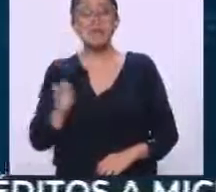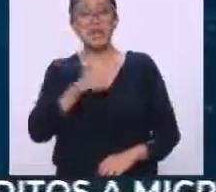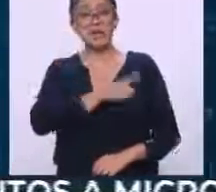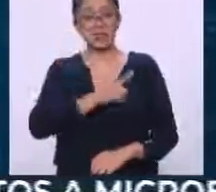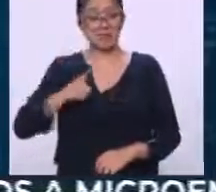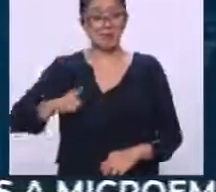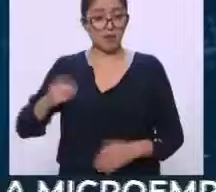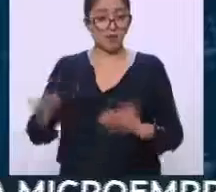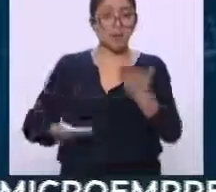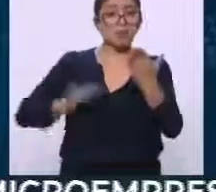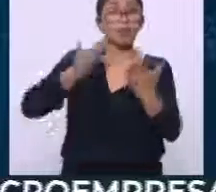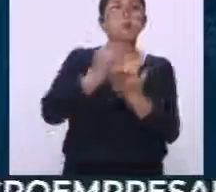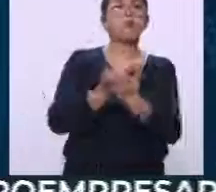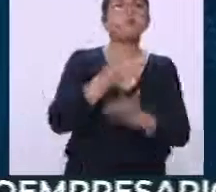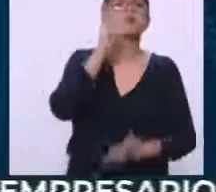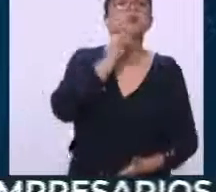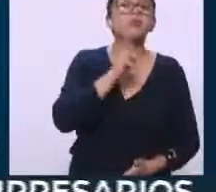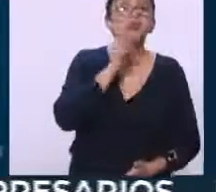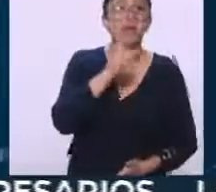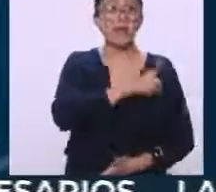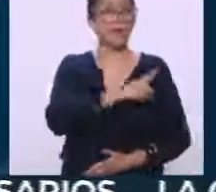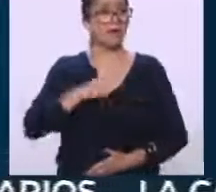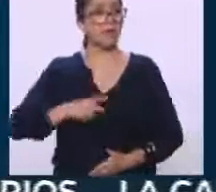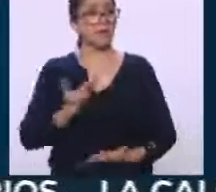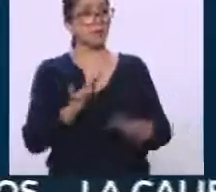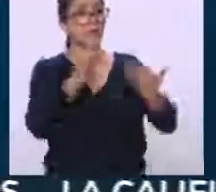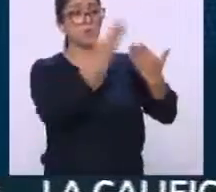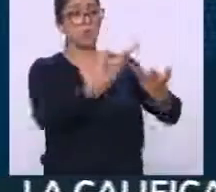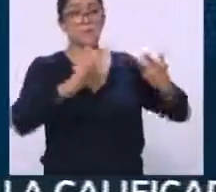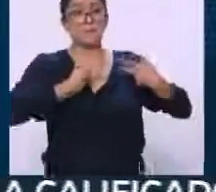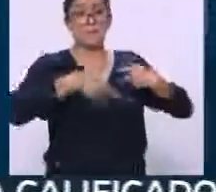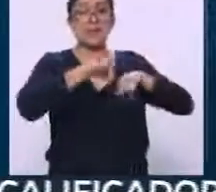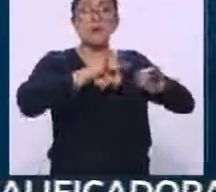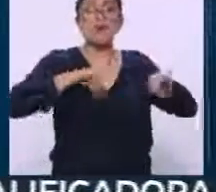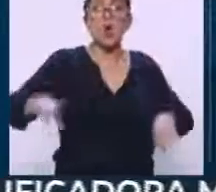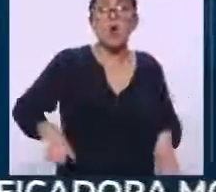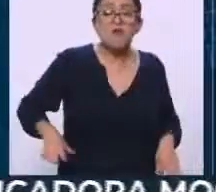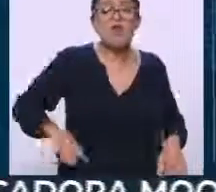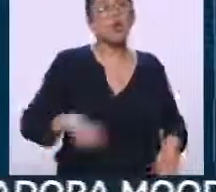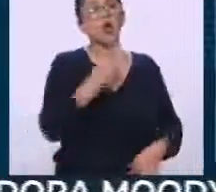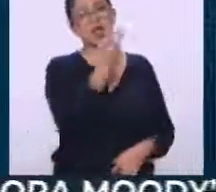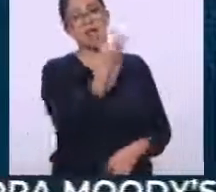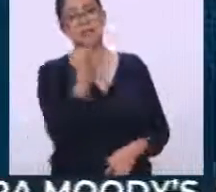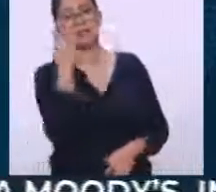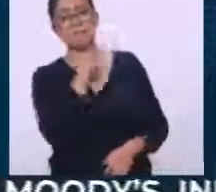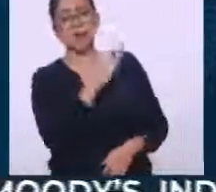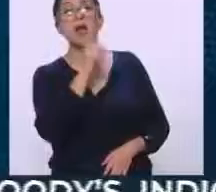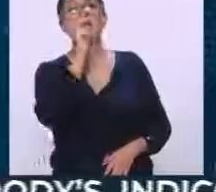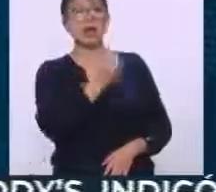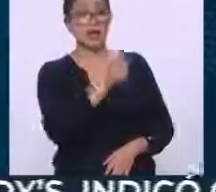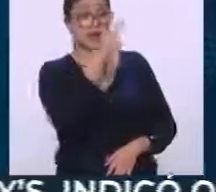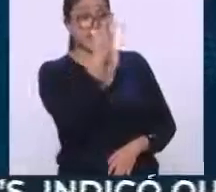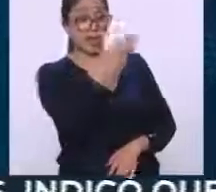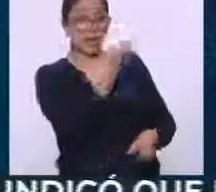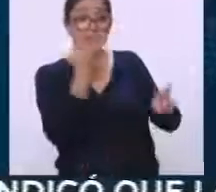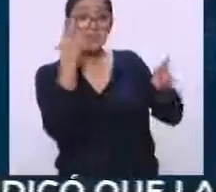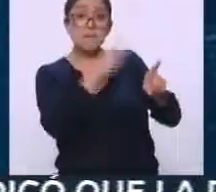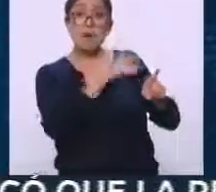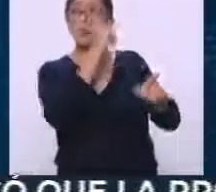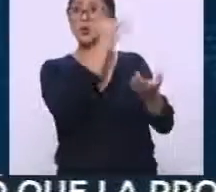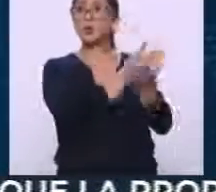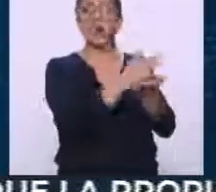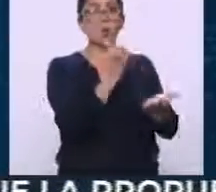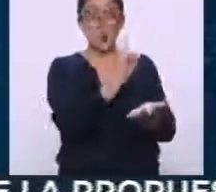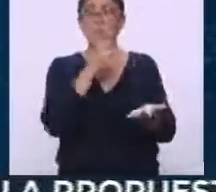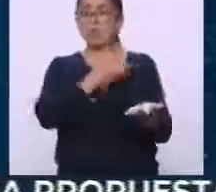con el funcionario a decirle, ok, esto está mal, pero te voy a decir por qué está mal. Y no solamente te voy a decir por qué está mal, sino que también te voy a mostrar qué